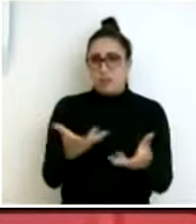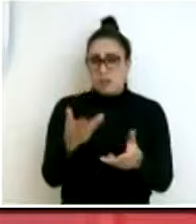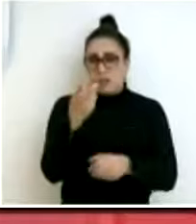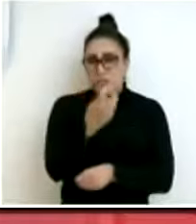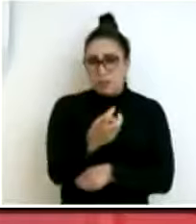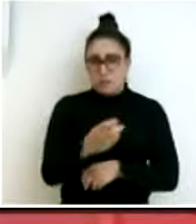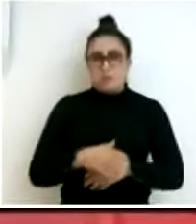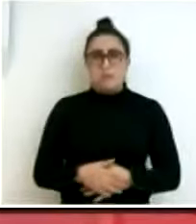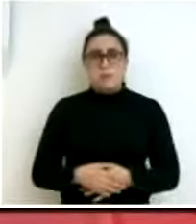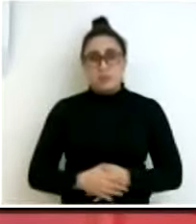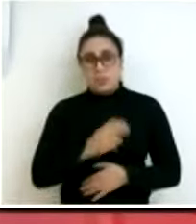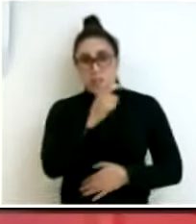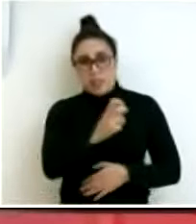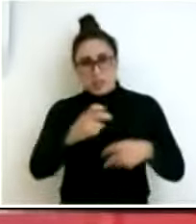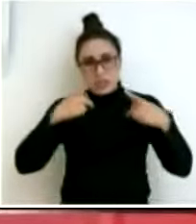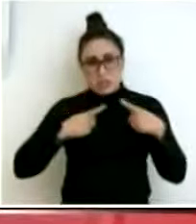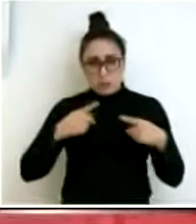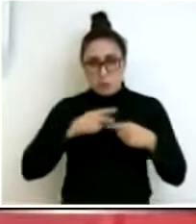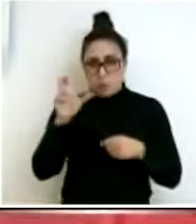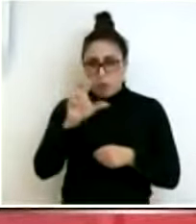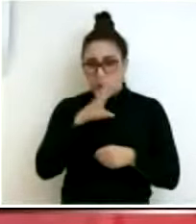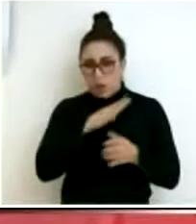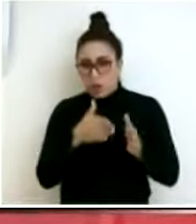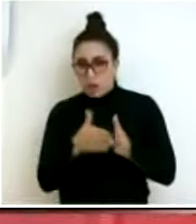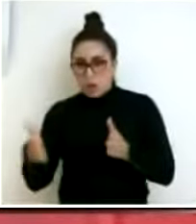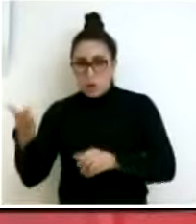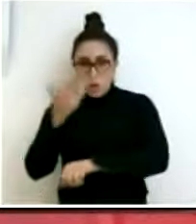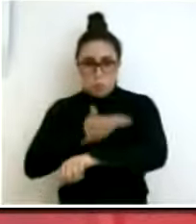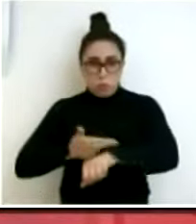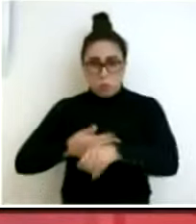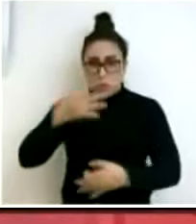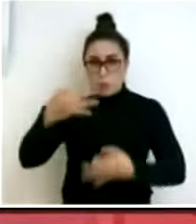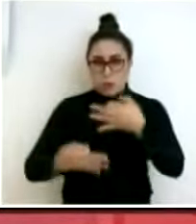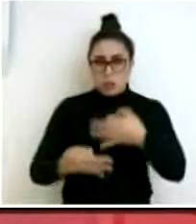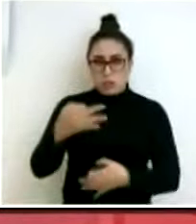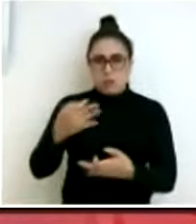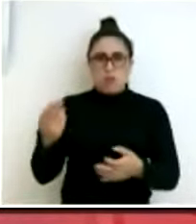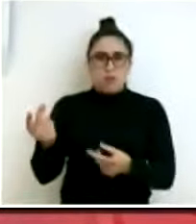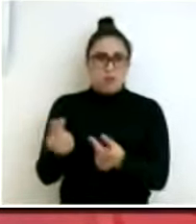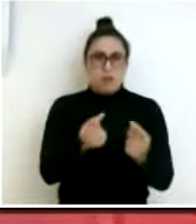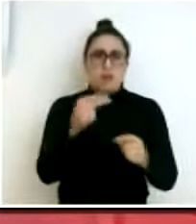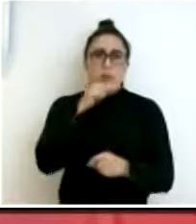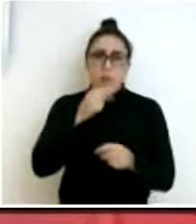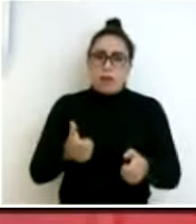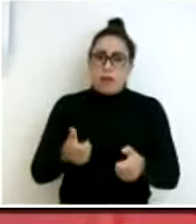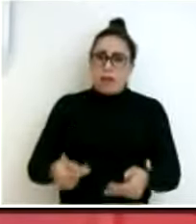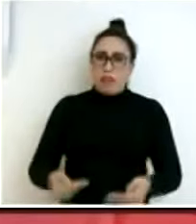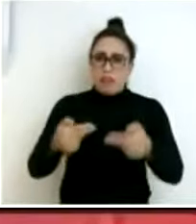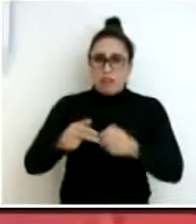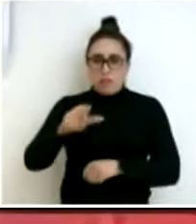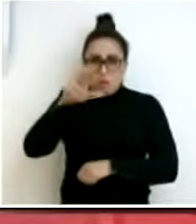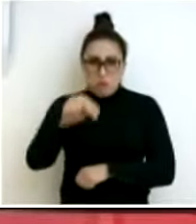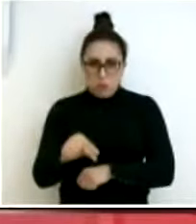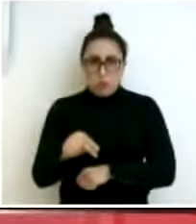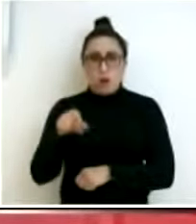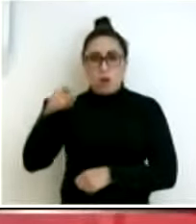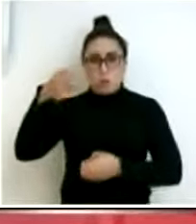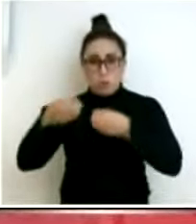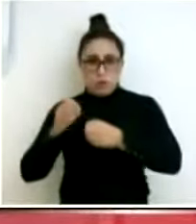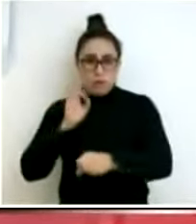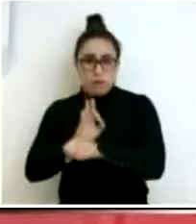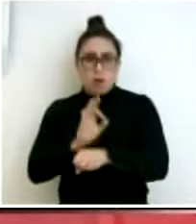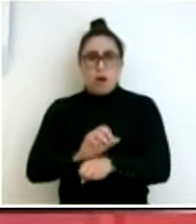A que tengan acceso a juicios ágiles y sin precio, en donde se ampare al